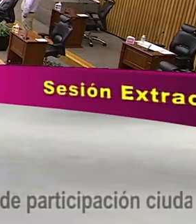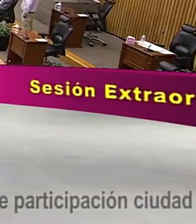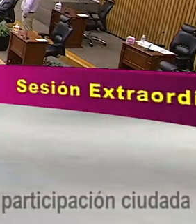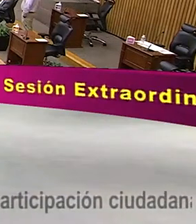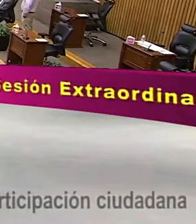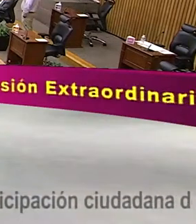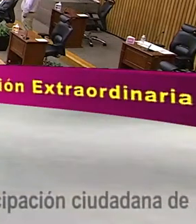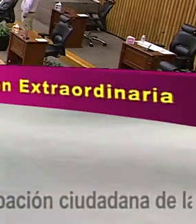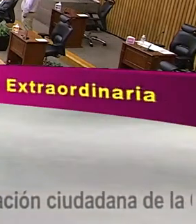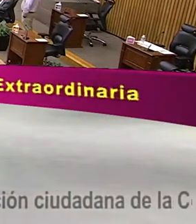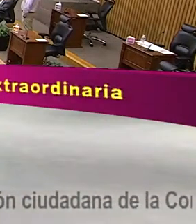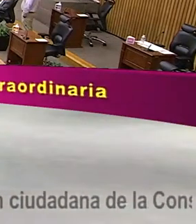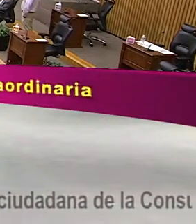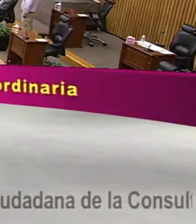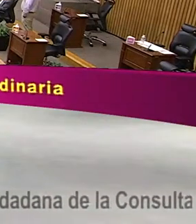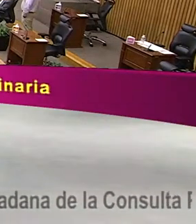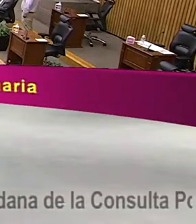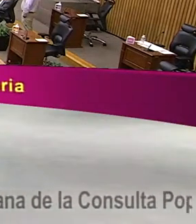no no